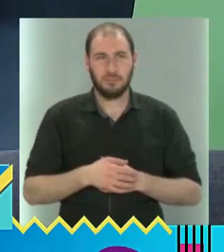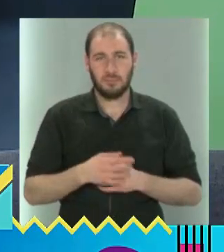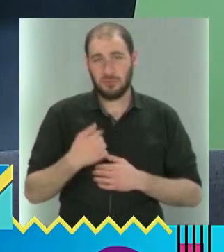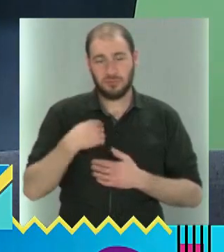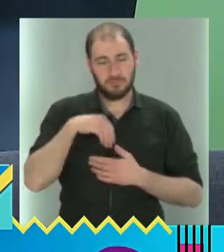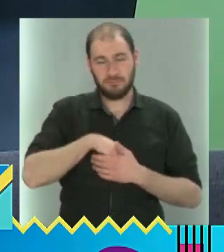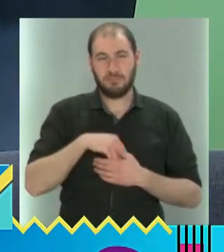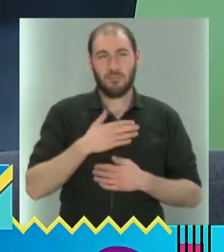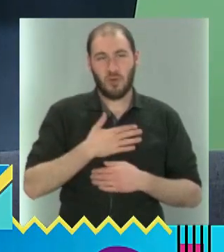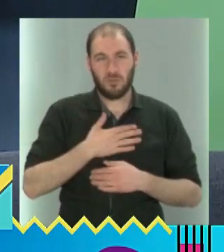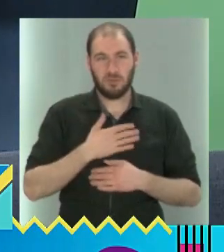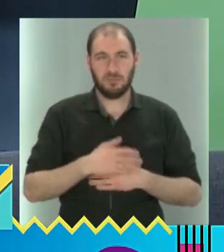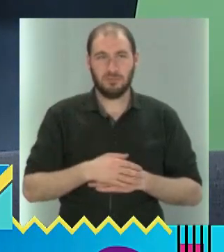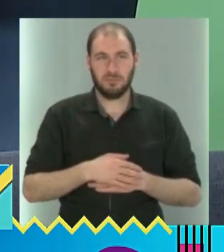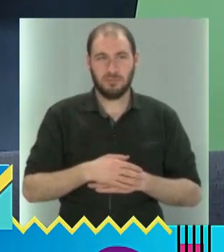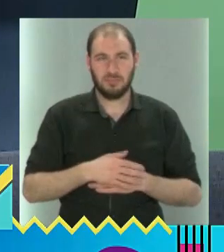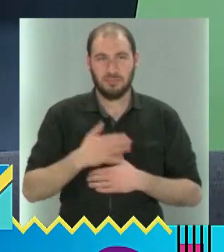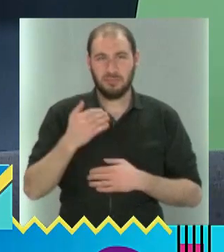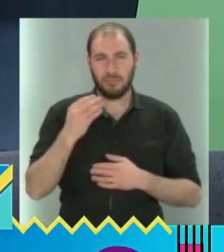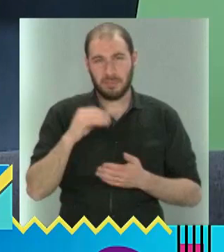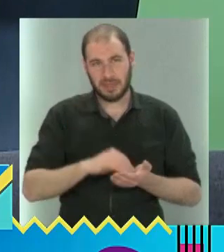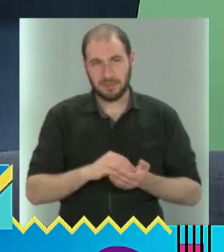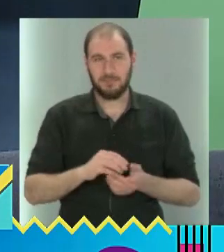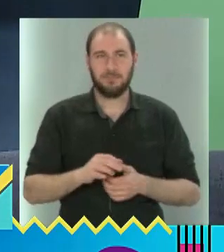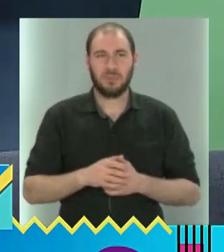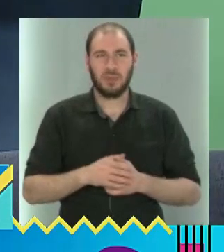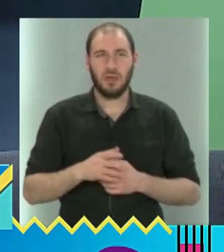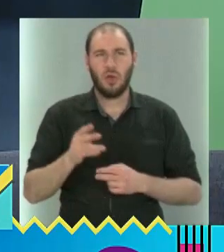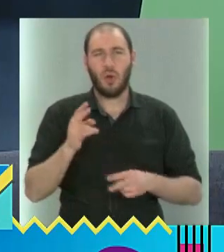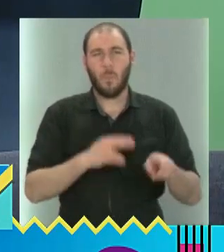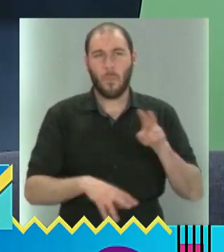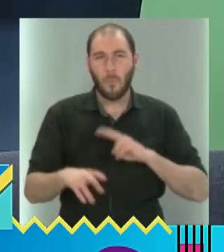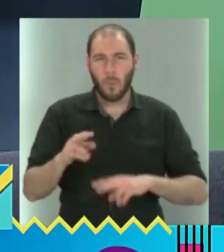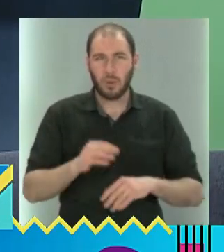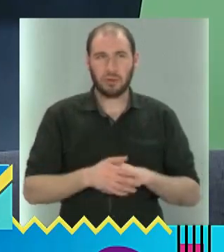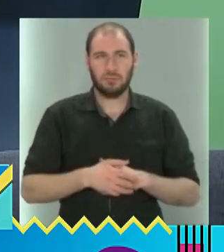uno mismo. Y lo que busca